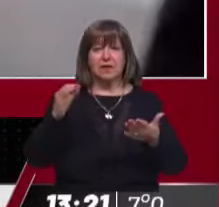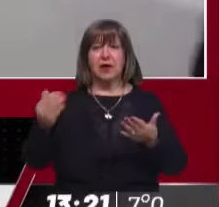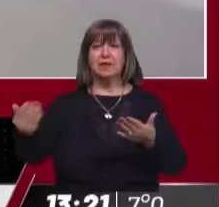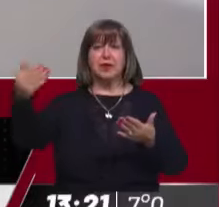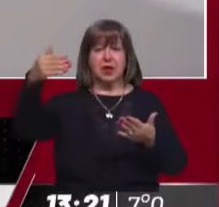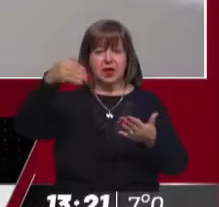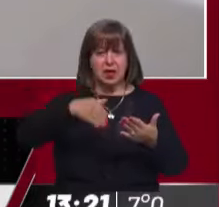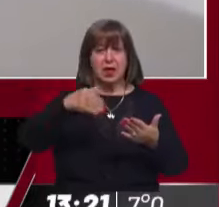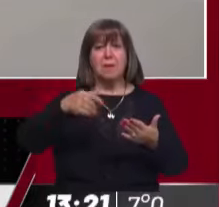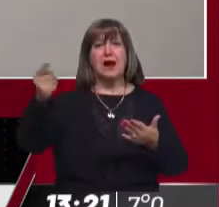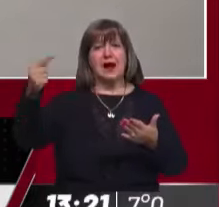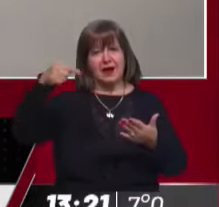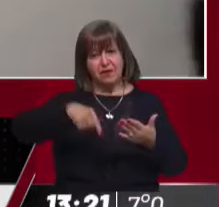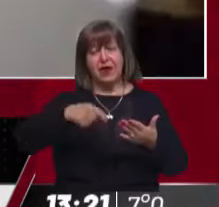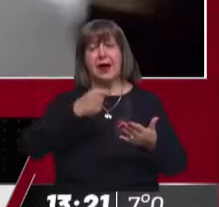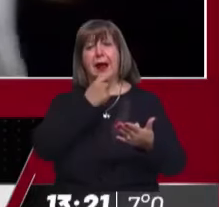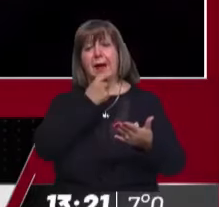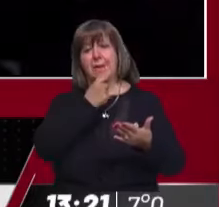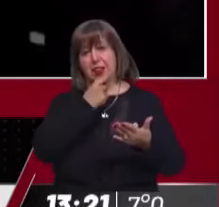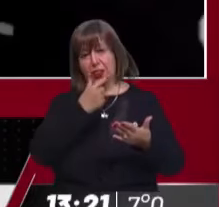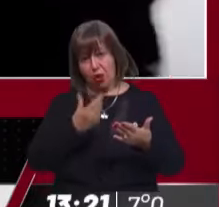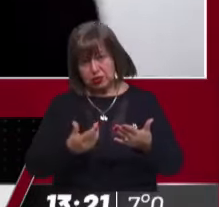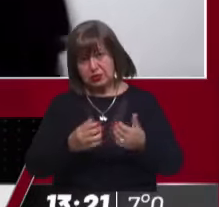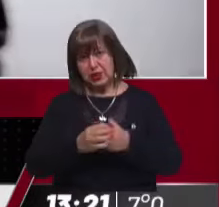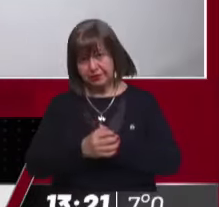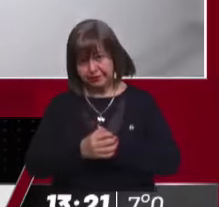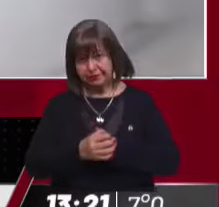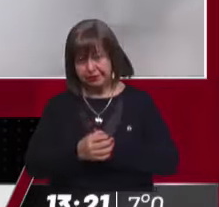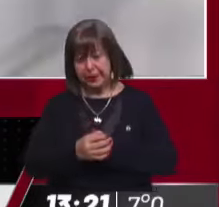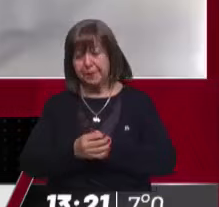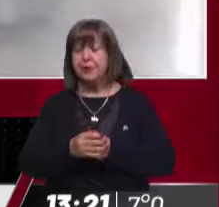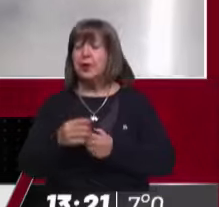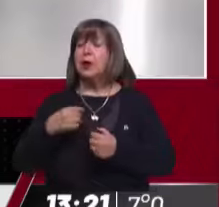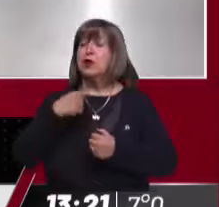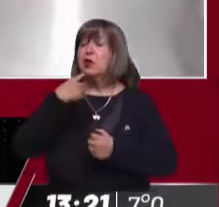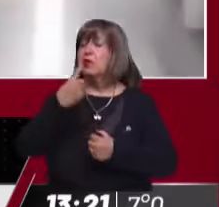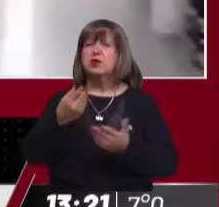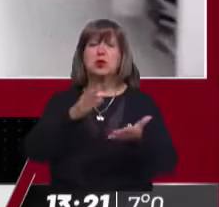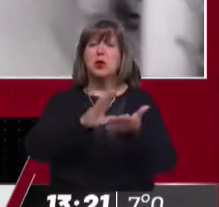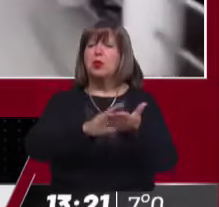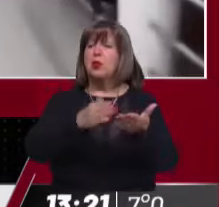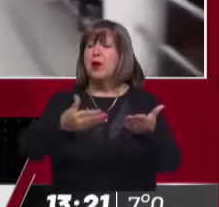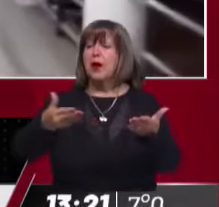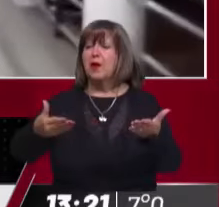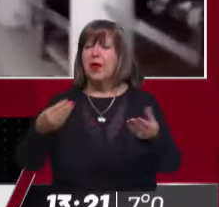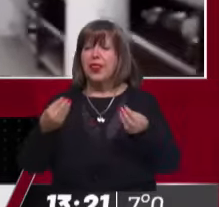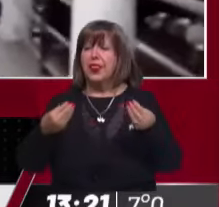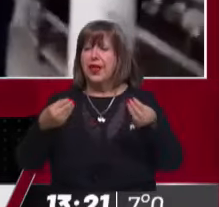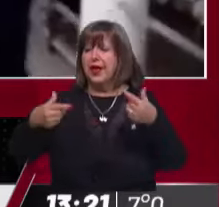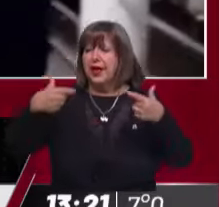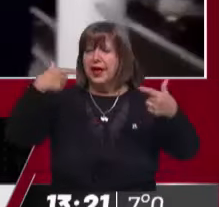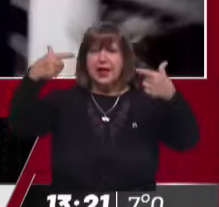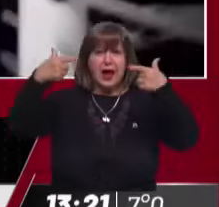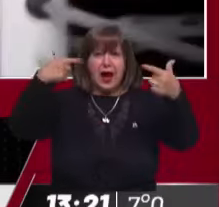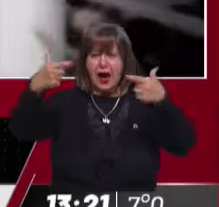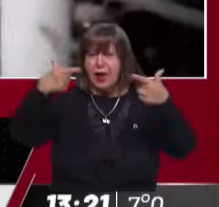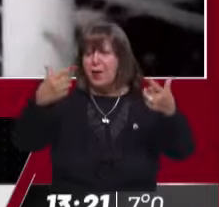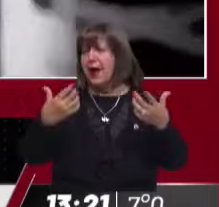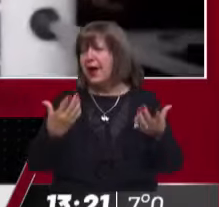imputados e indagados. ¿Los elementos tienen que ver con la declaración de la víctima y con algo más como, por ejemplo, cámaras de seguridad en la